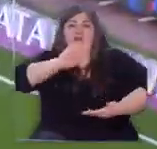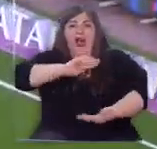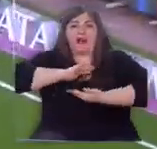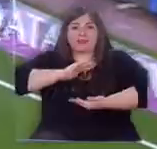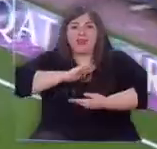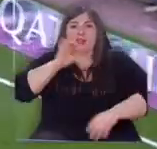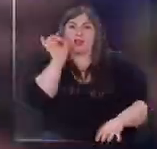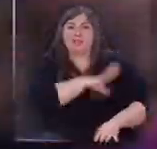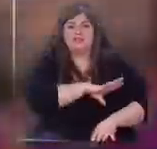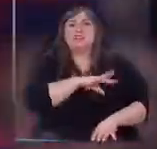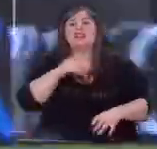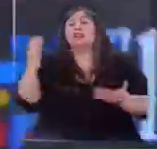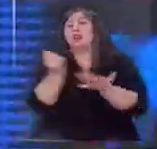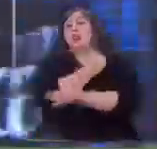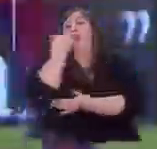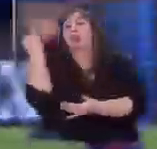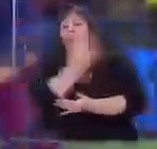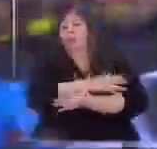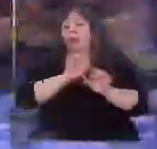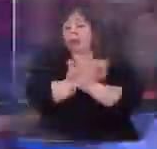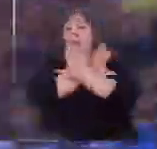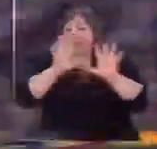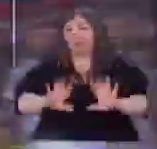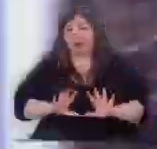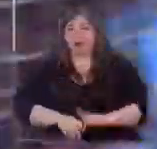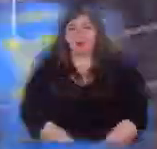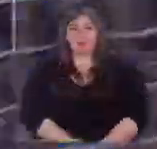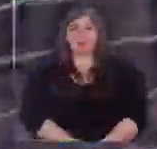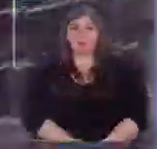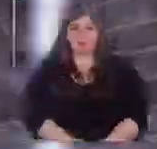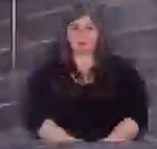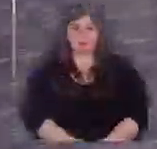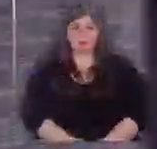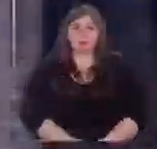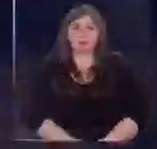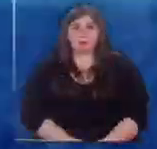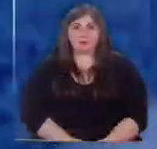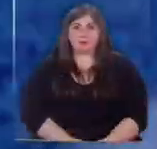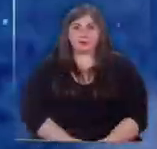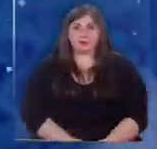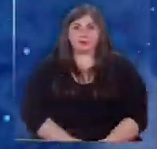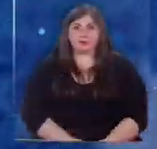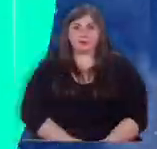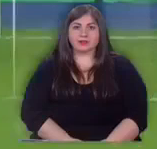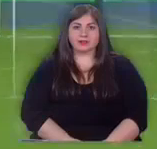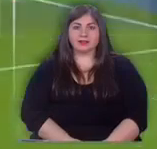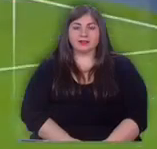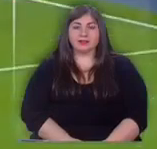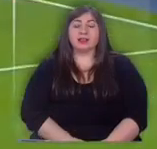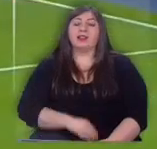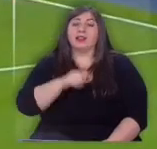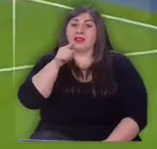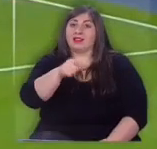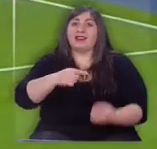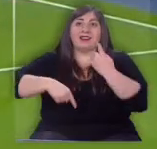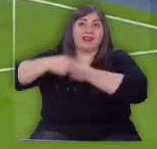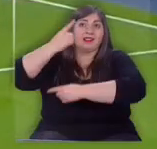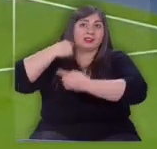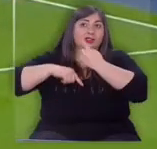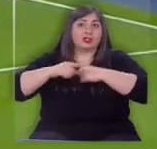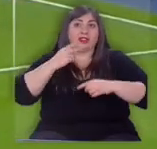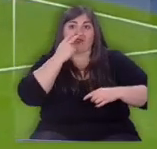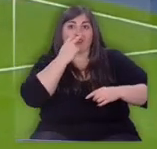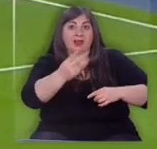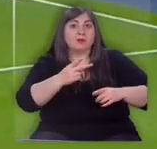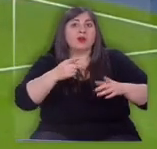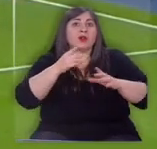y números lo dejan claro. Sin duda, dentro de la historia, tenemos